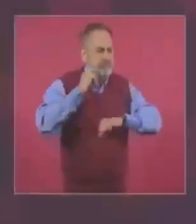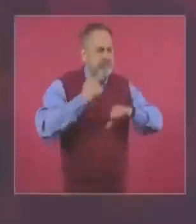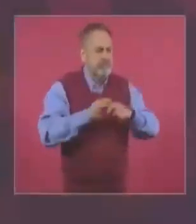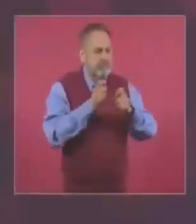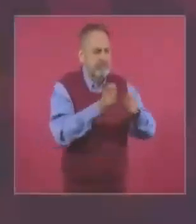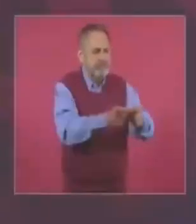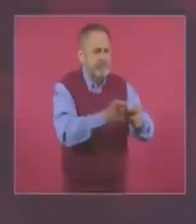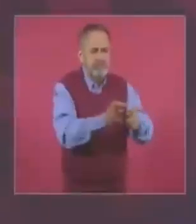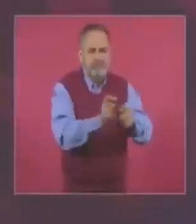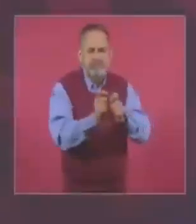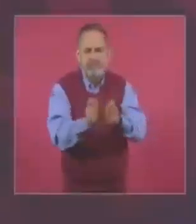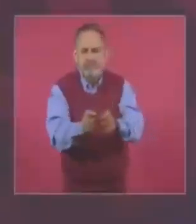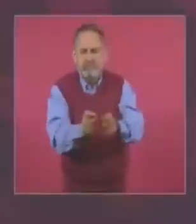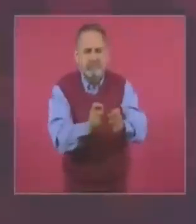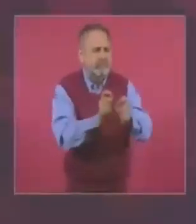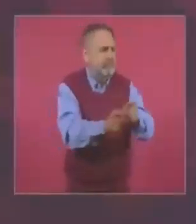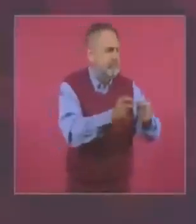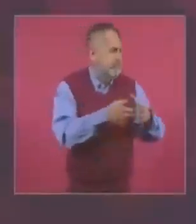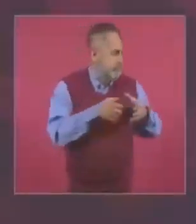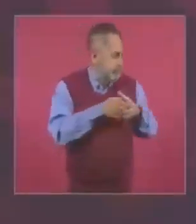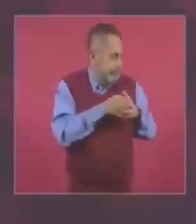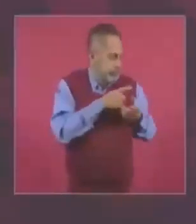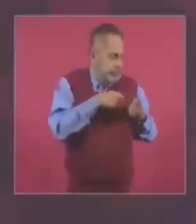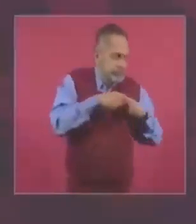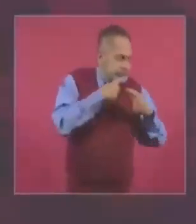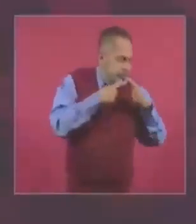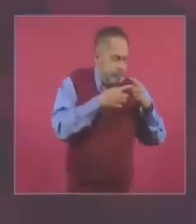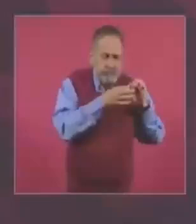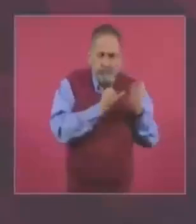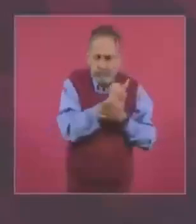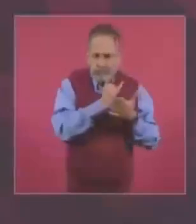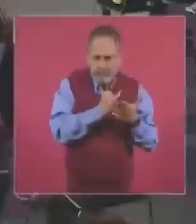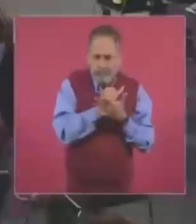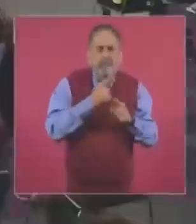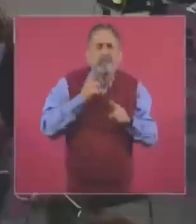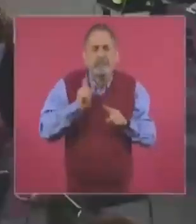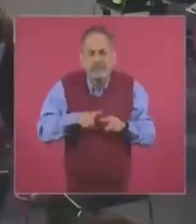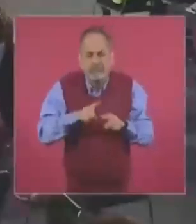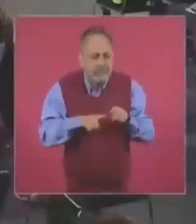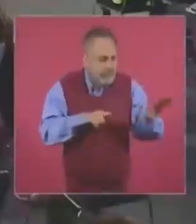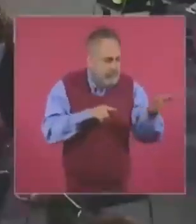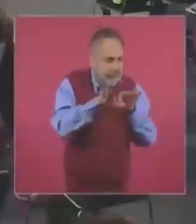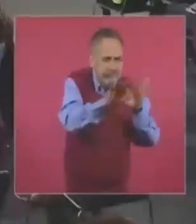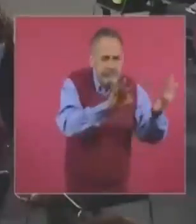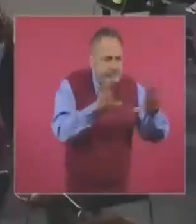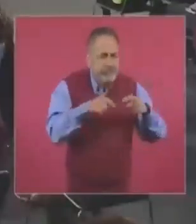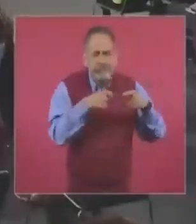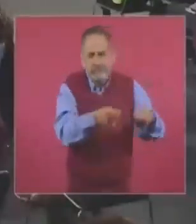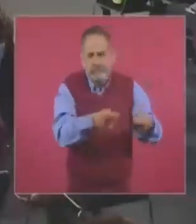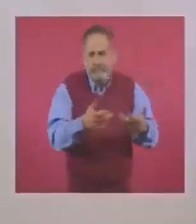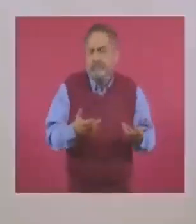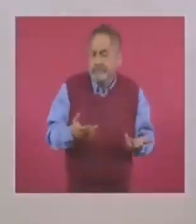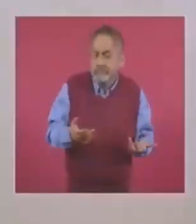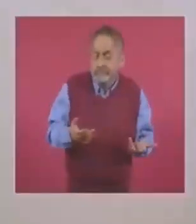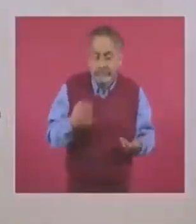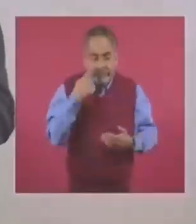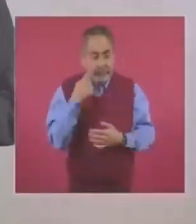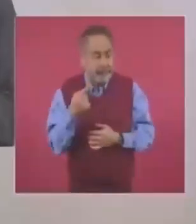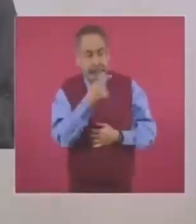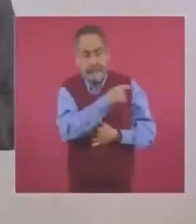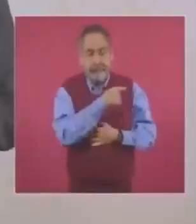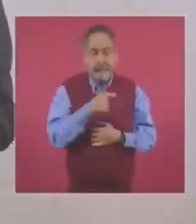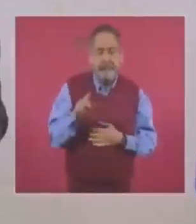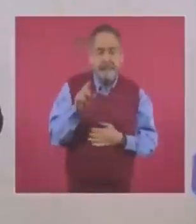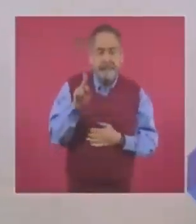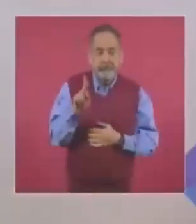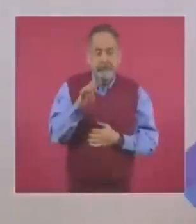candidatura de la que hoy es nuestra presidenta electa, la doctora Claudia Sheinbaum Pardo, y